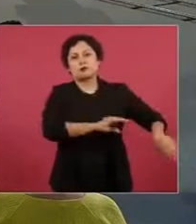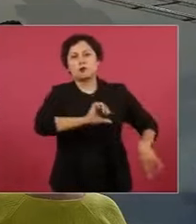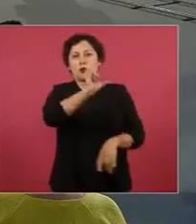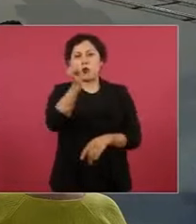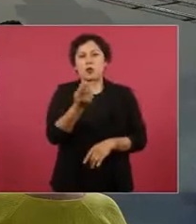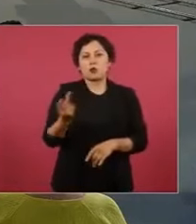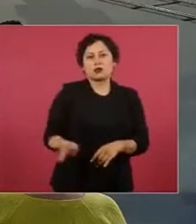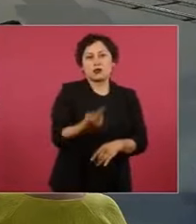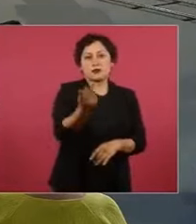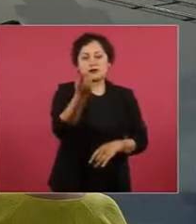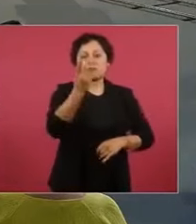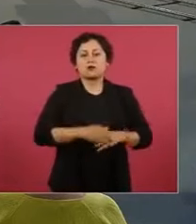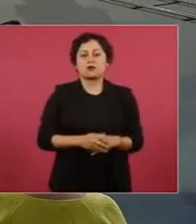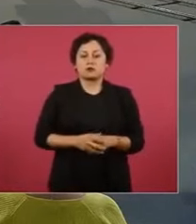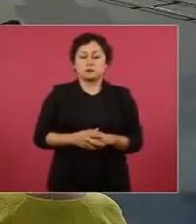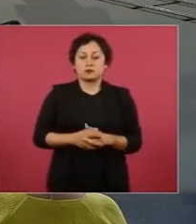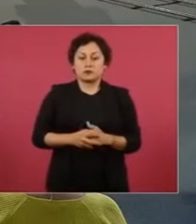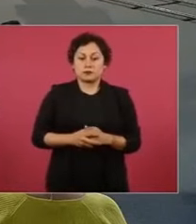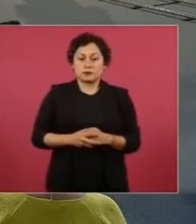La semana pasada,